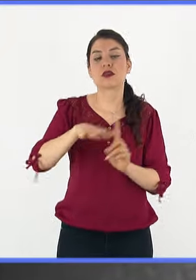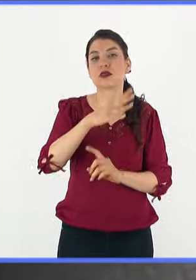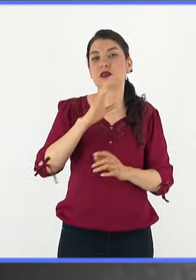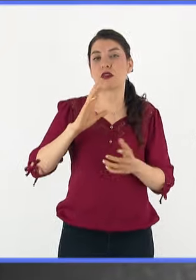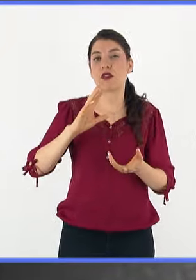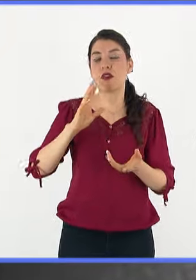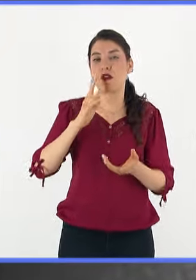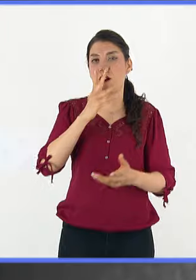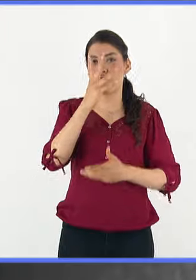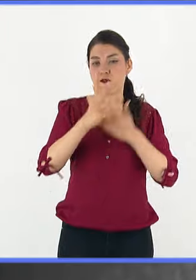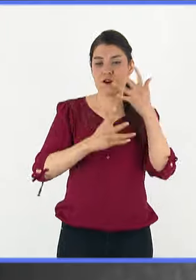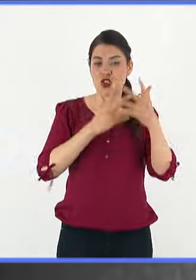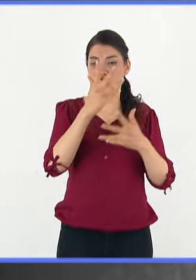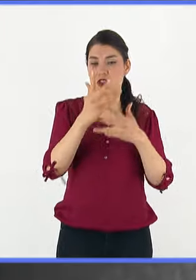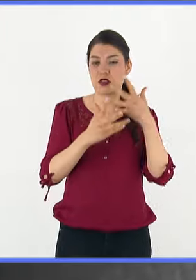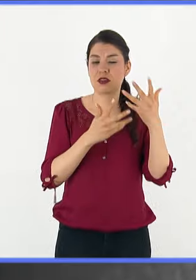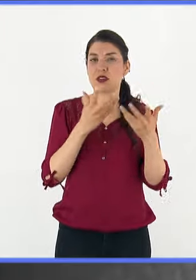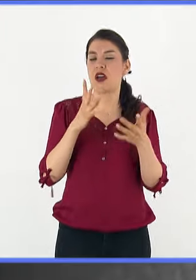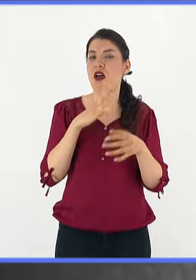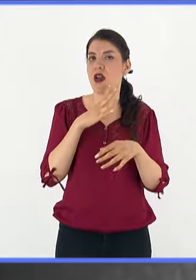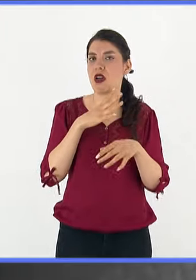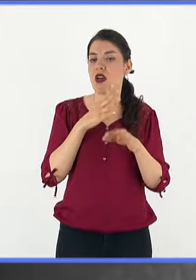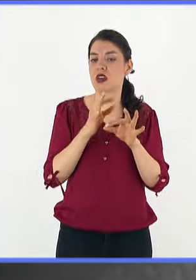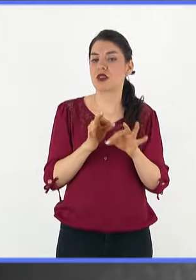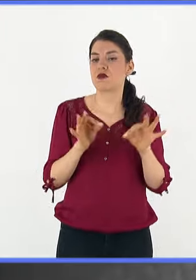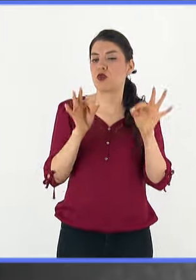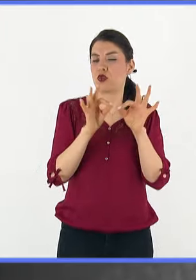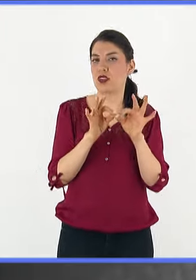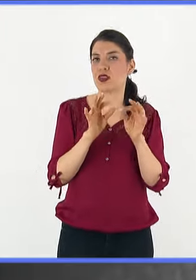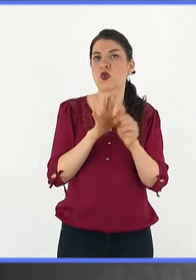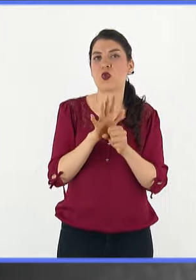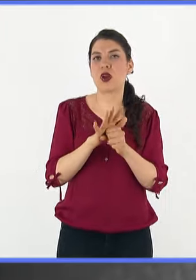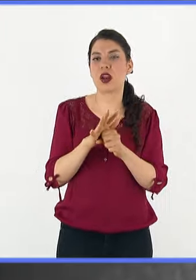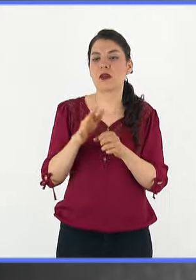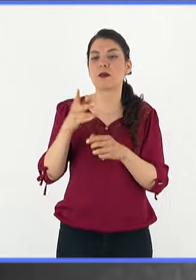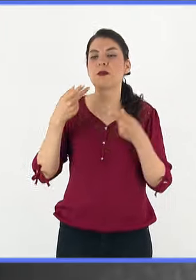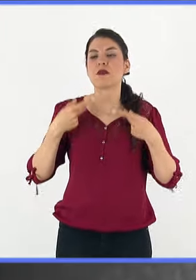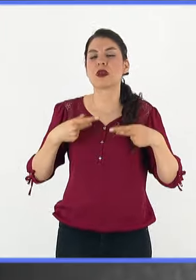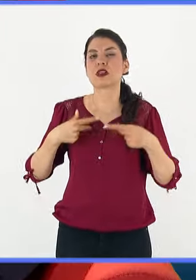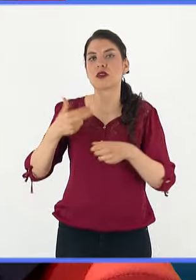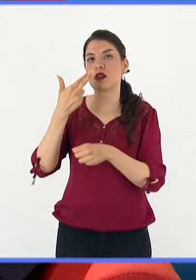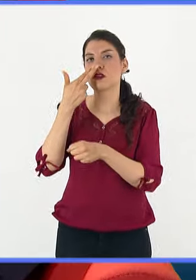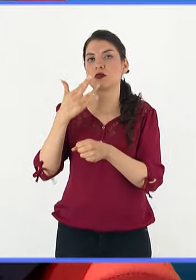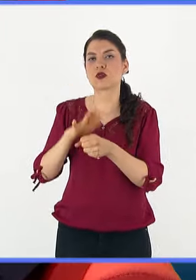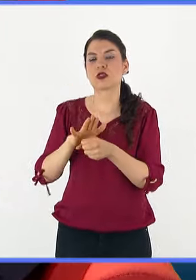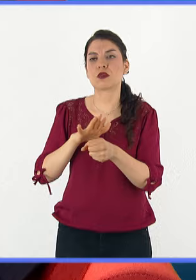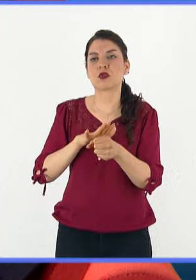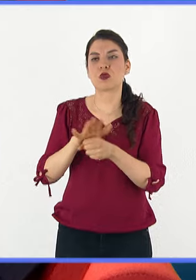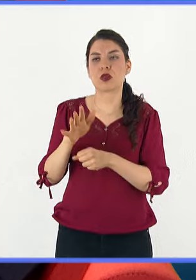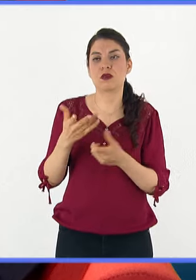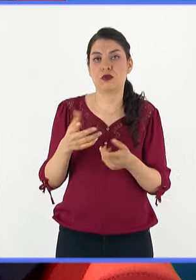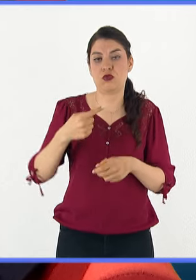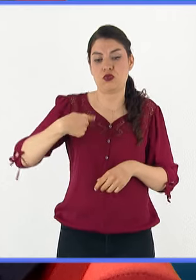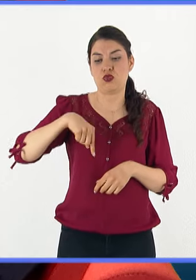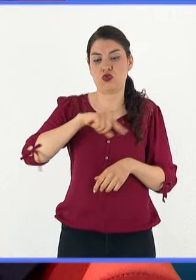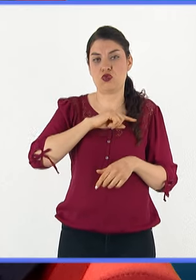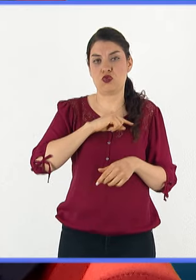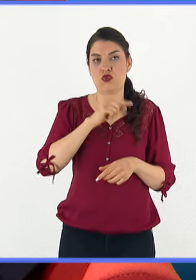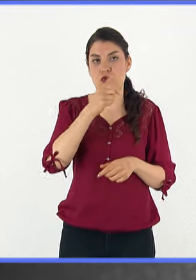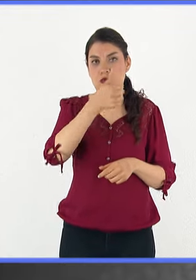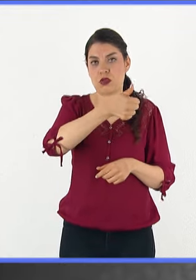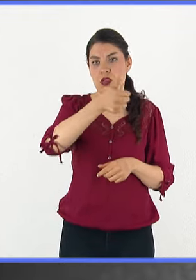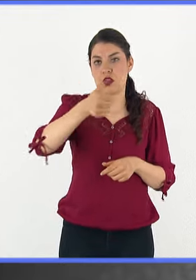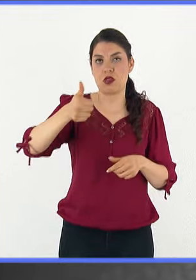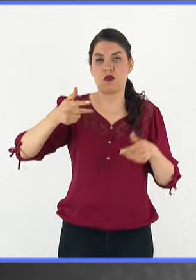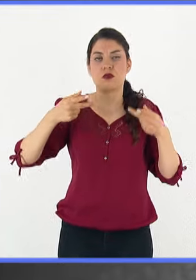violencia también hay una parte muy importante que se toca poco que es la responsabilidad social no es decir nosotros como como ciudadanas ciudadanos